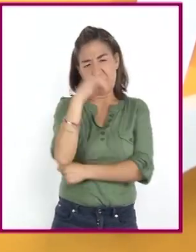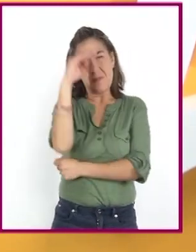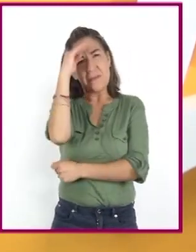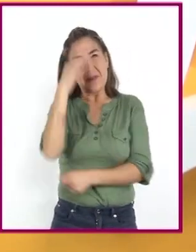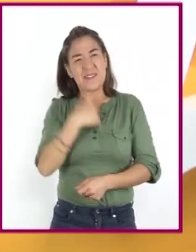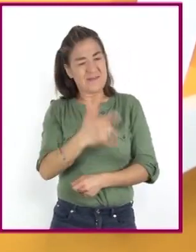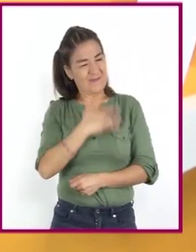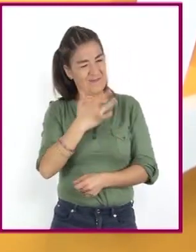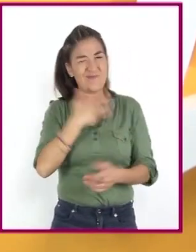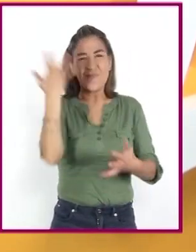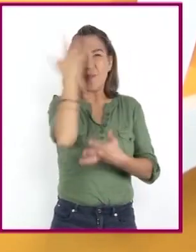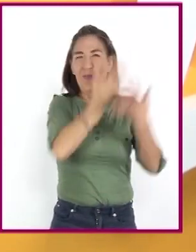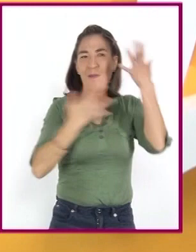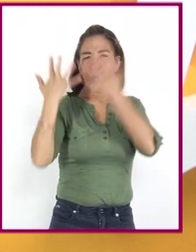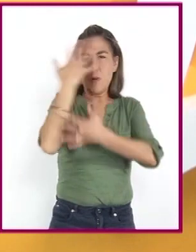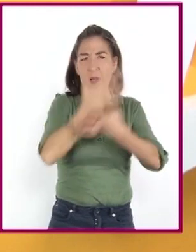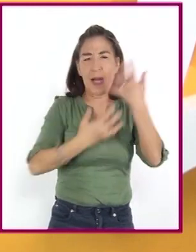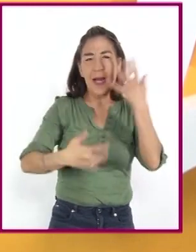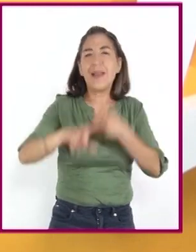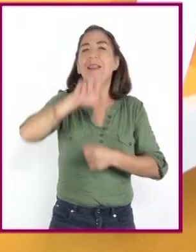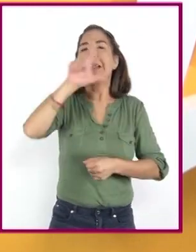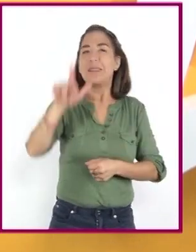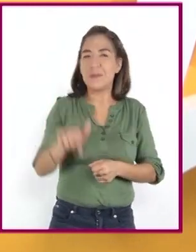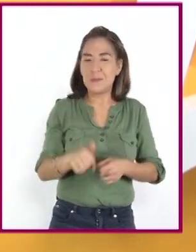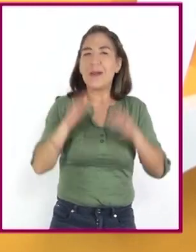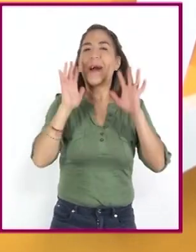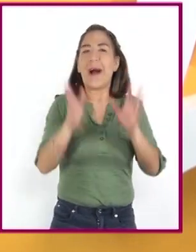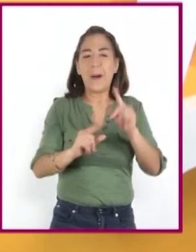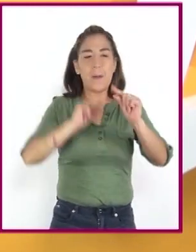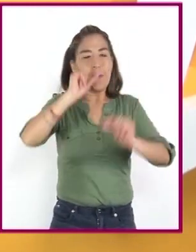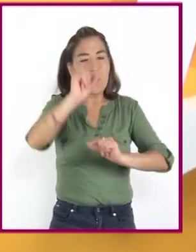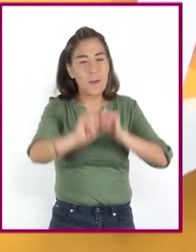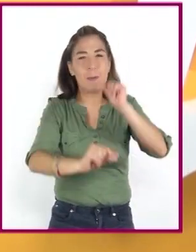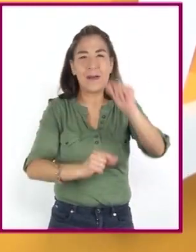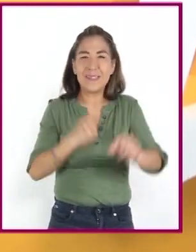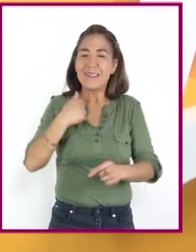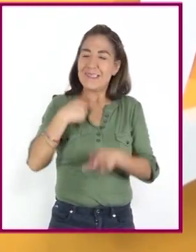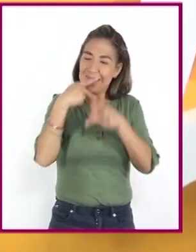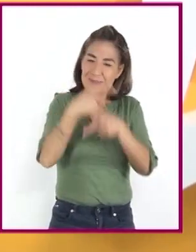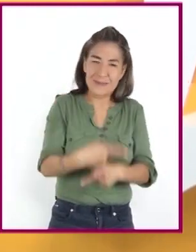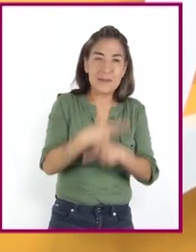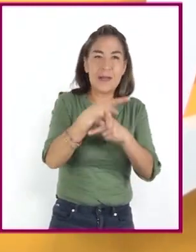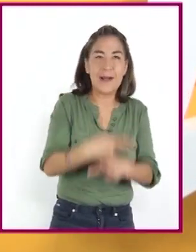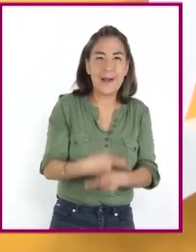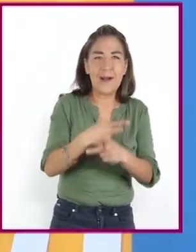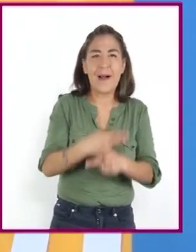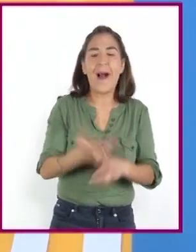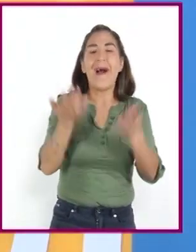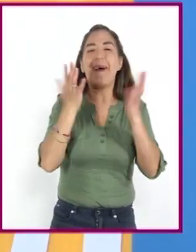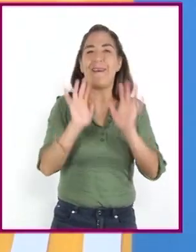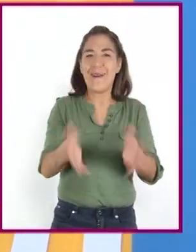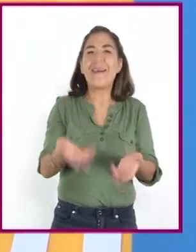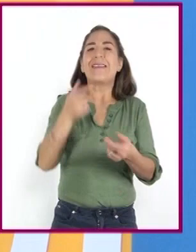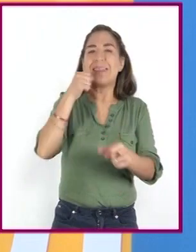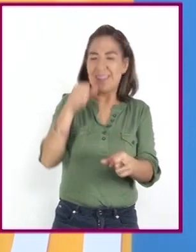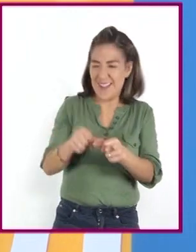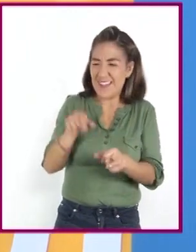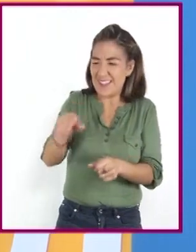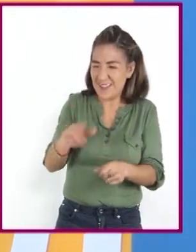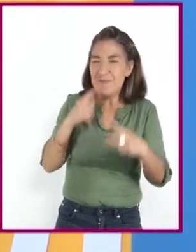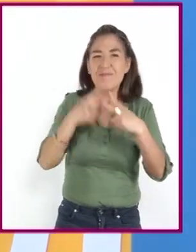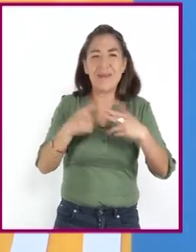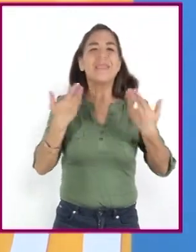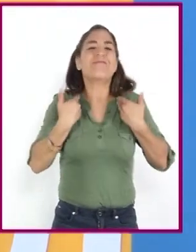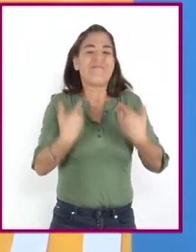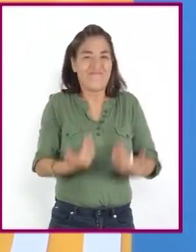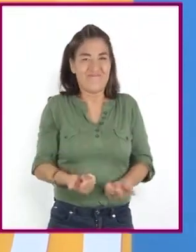sentí confundida, pero poco a poco y teniendo mucha paciencia, fui comprendiendo. Maestra Eli,